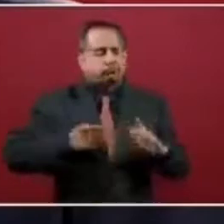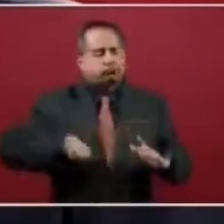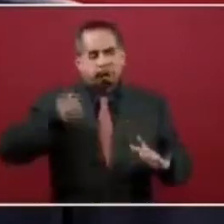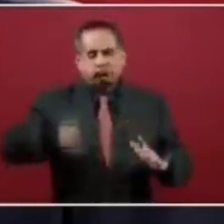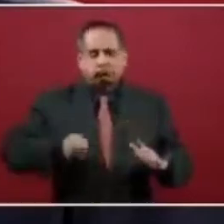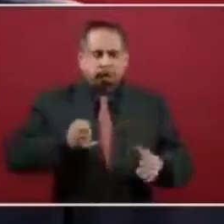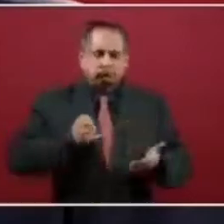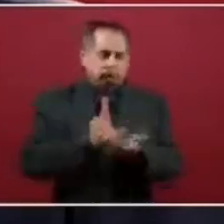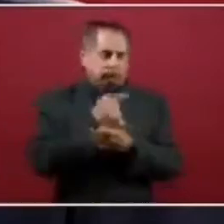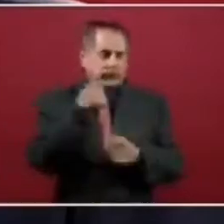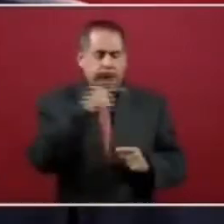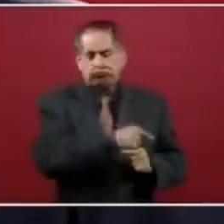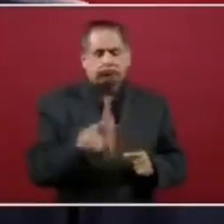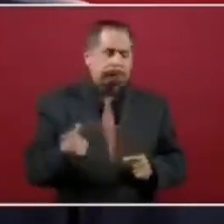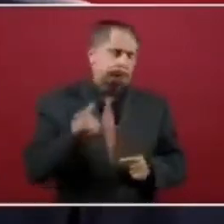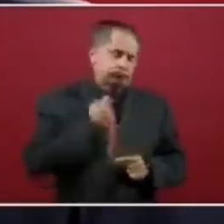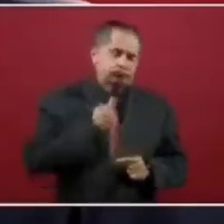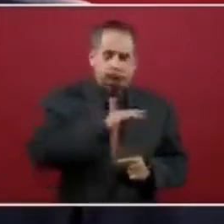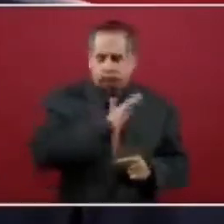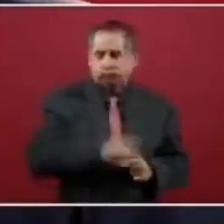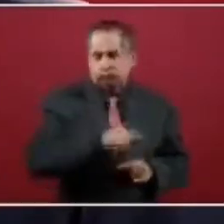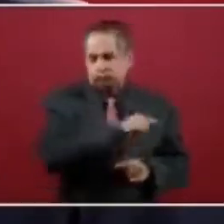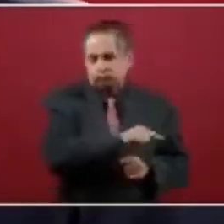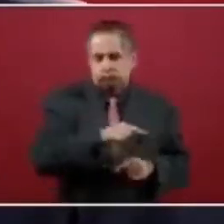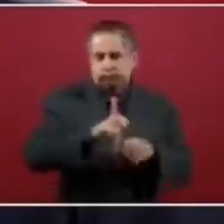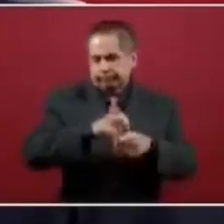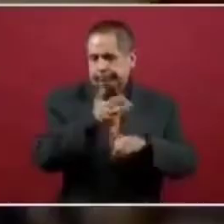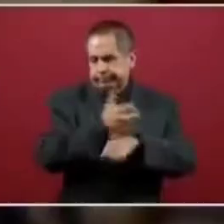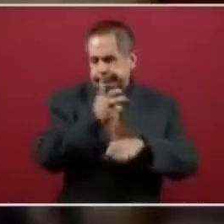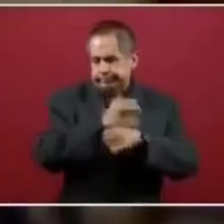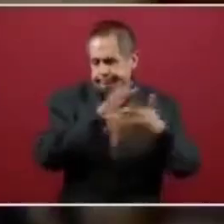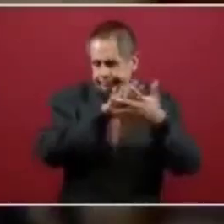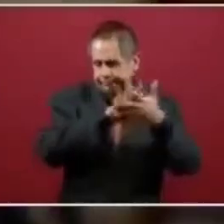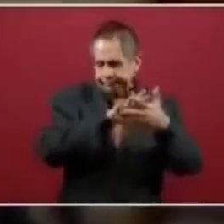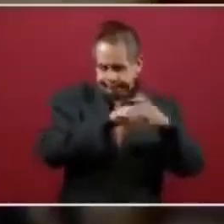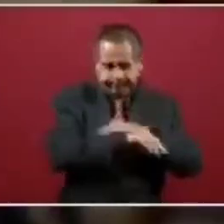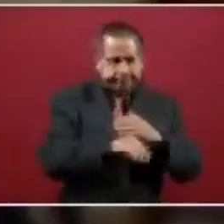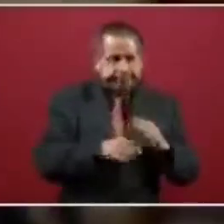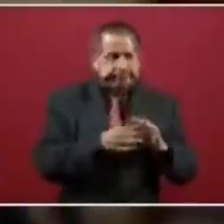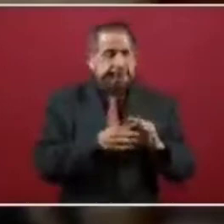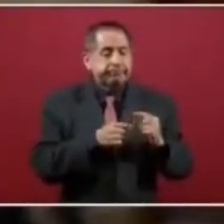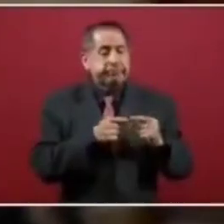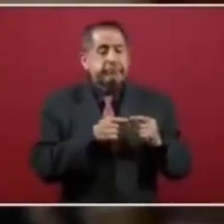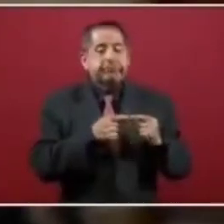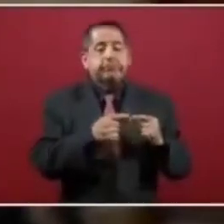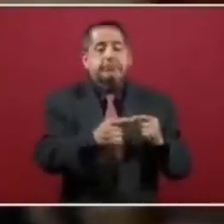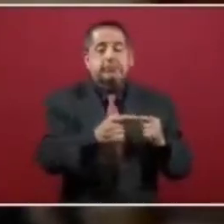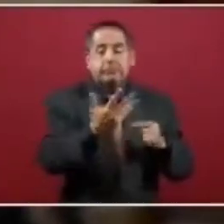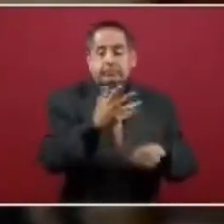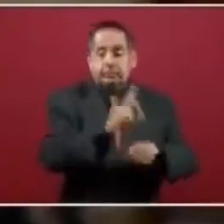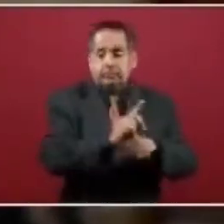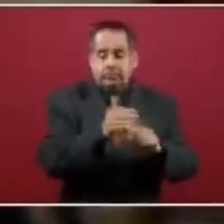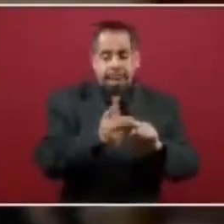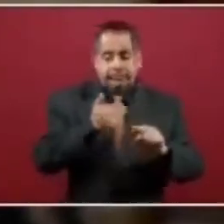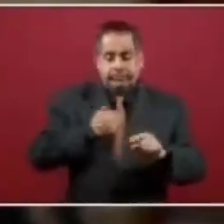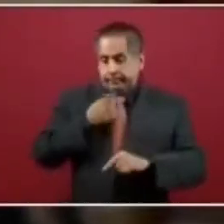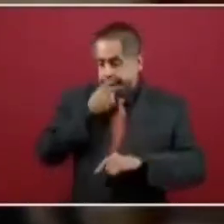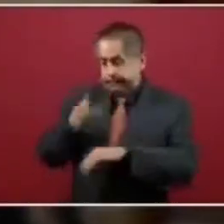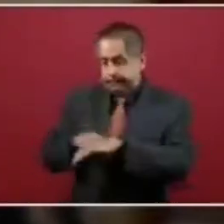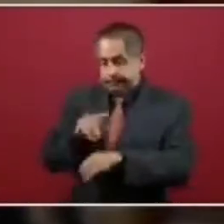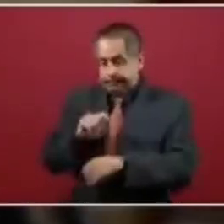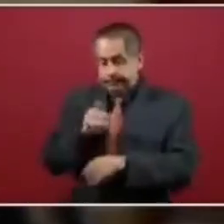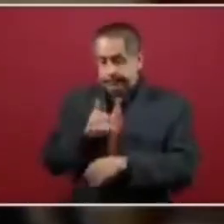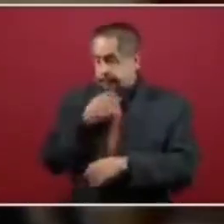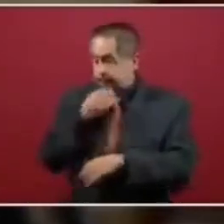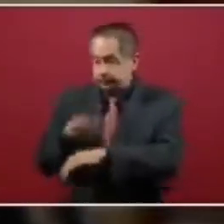sentenciados a muerte en las cárceles de Estados Unidos. A 5 días de su ejecución, esto es lo que le dijo Edgar Tamayo